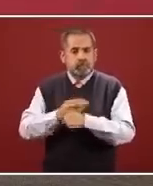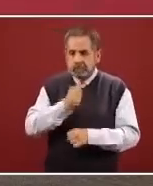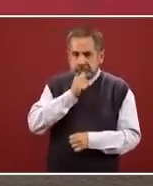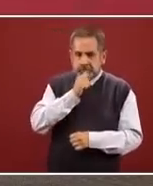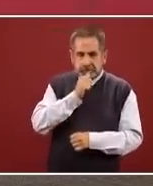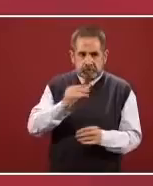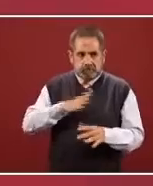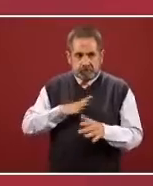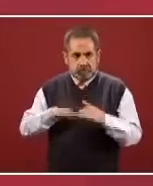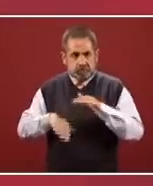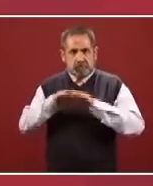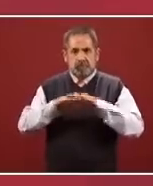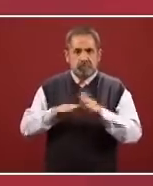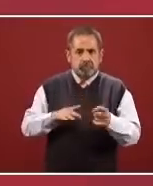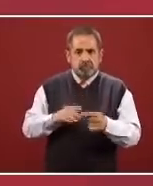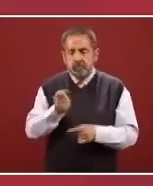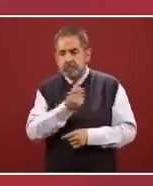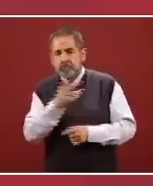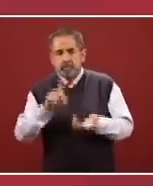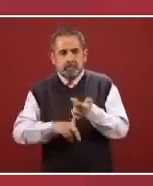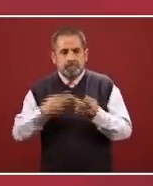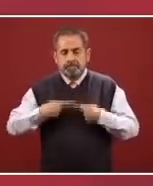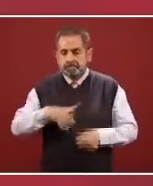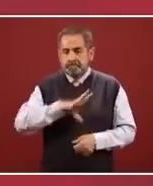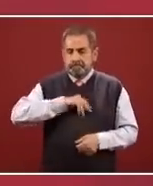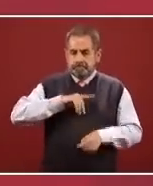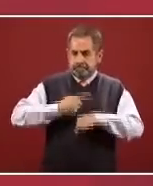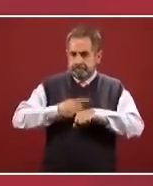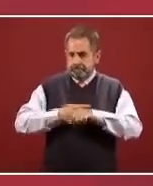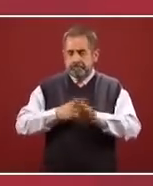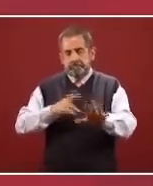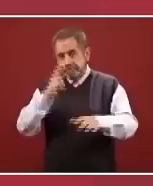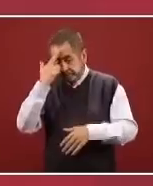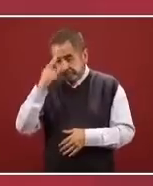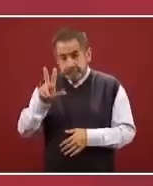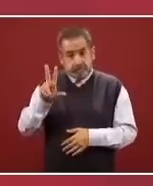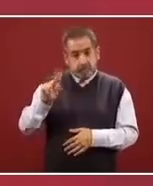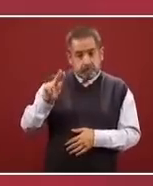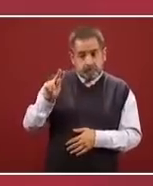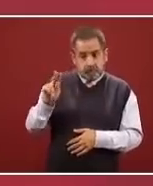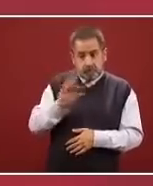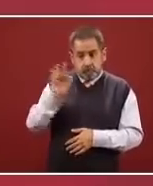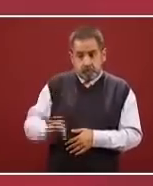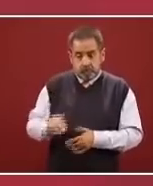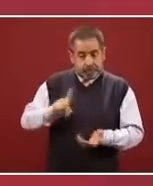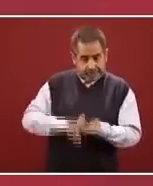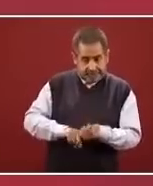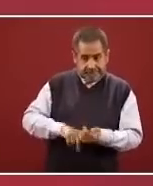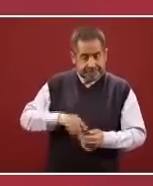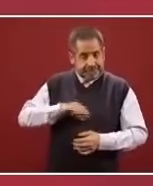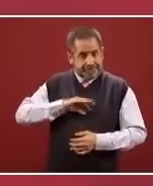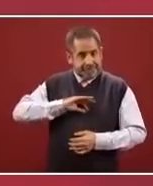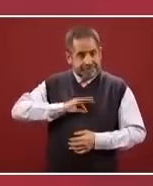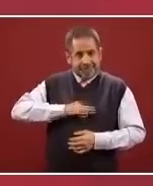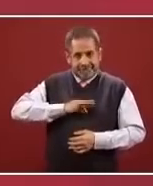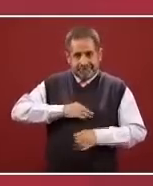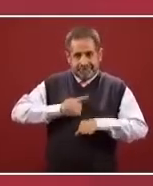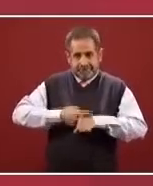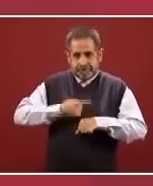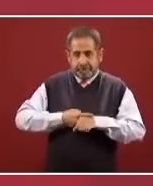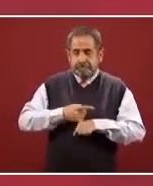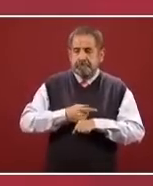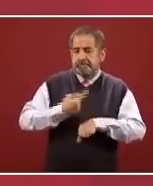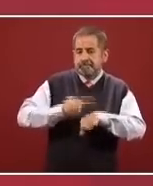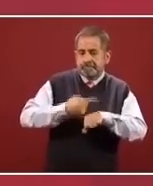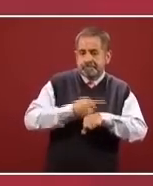más alto de todos los que se infectan. Recuerden que el 80% de las personas que se infectan van a tener una